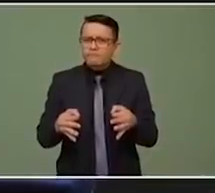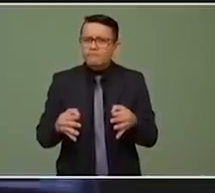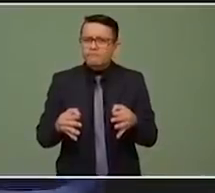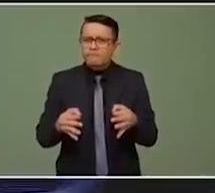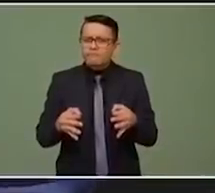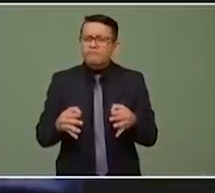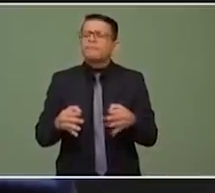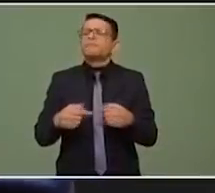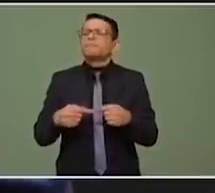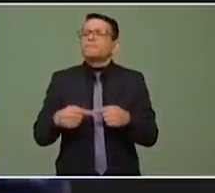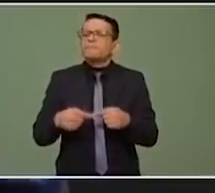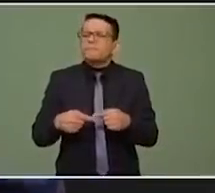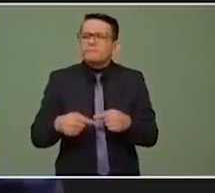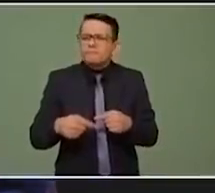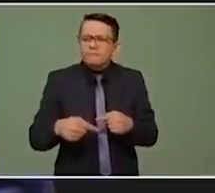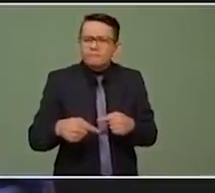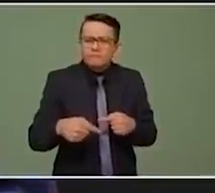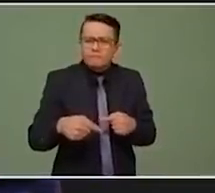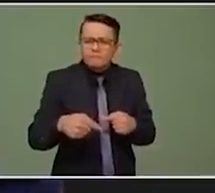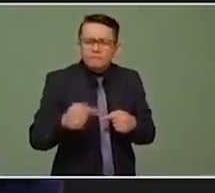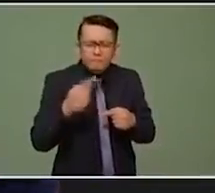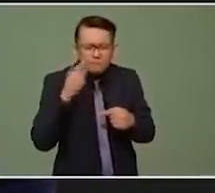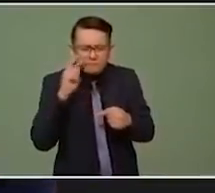persiguiendo a